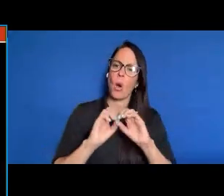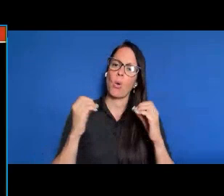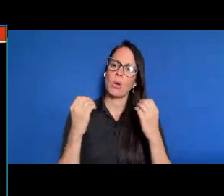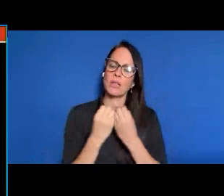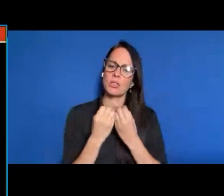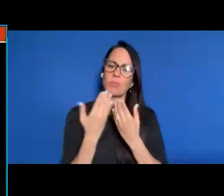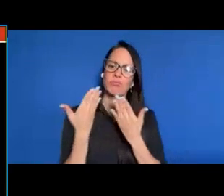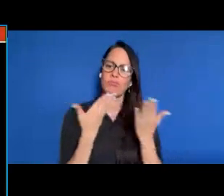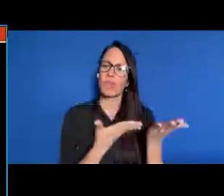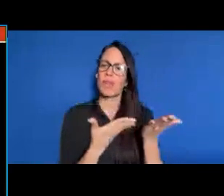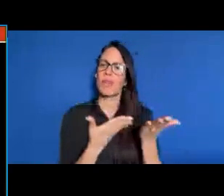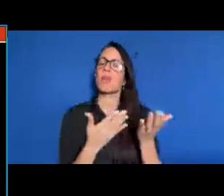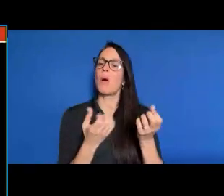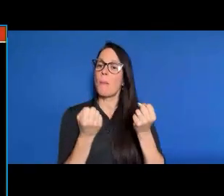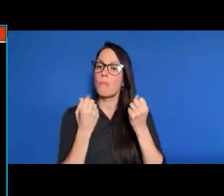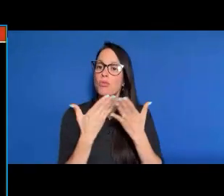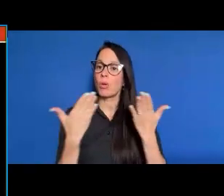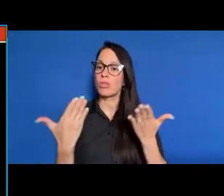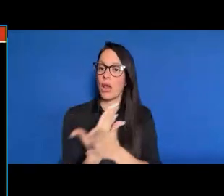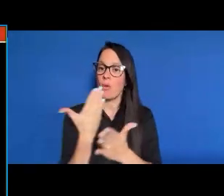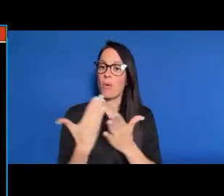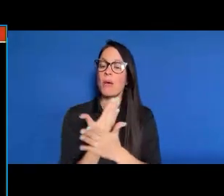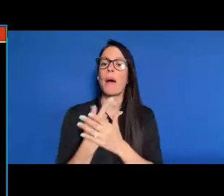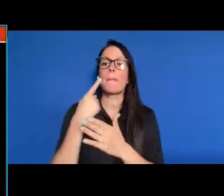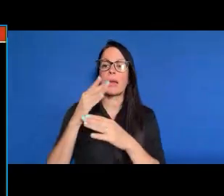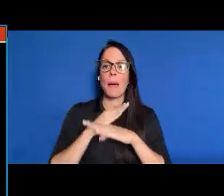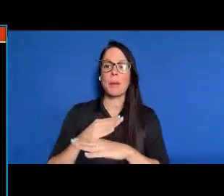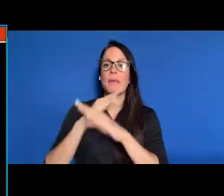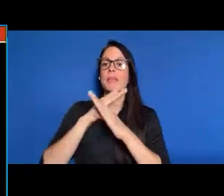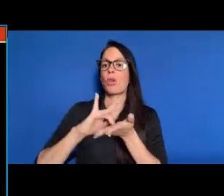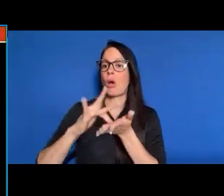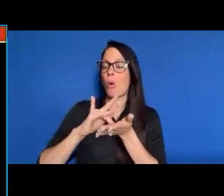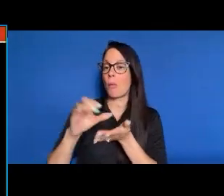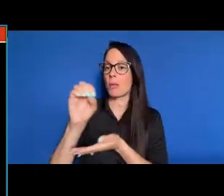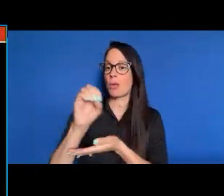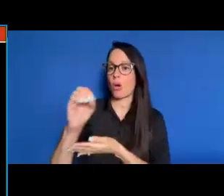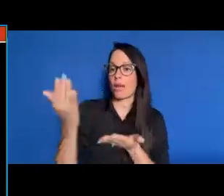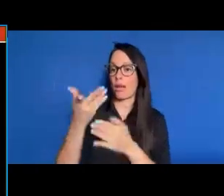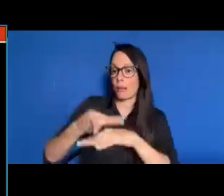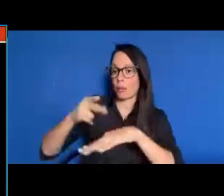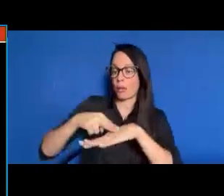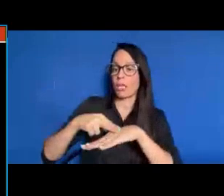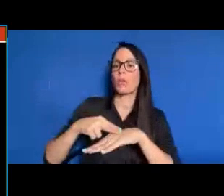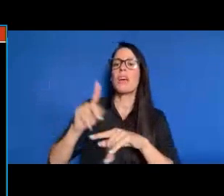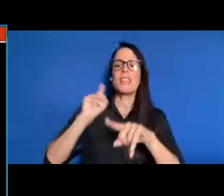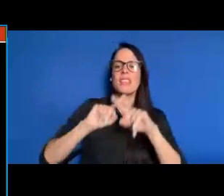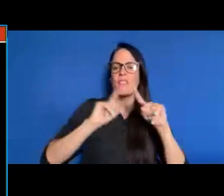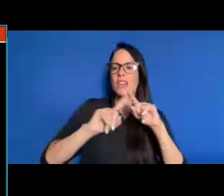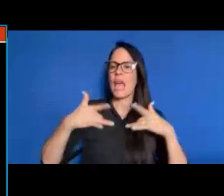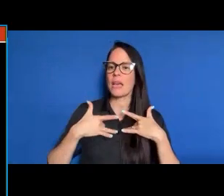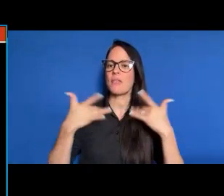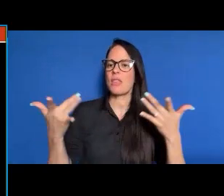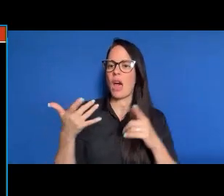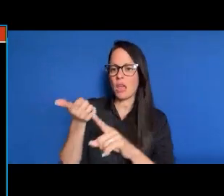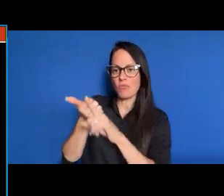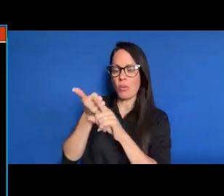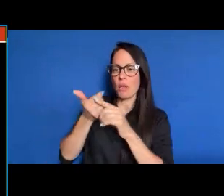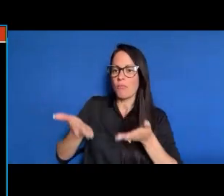para la atención de la situación de opioides en Puerto Rico, que tenían una integración de actividades que proveen la